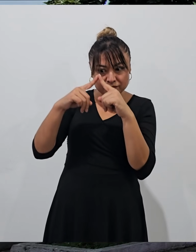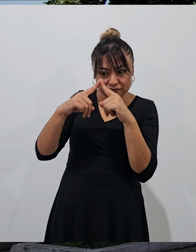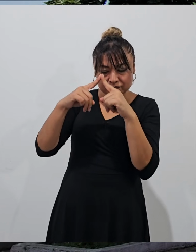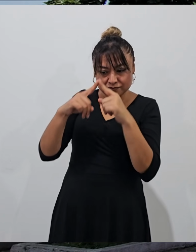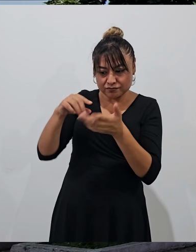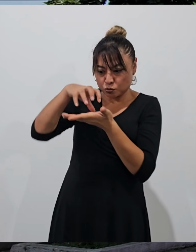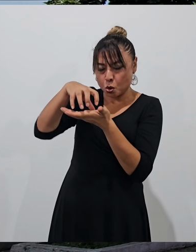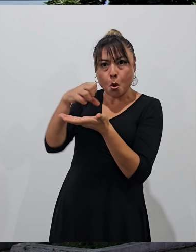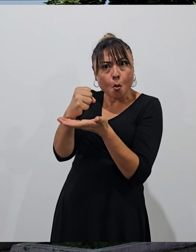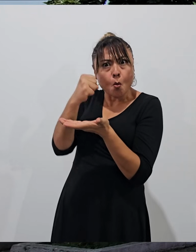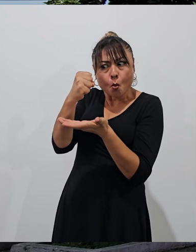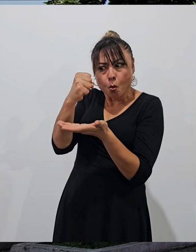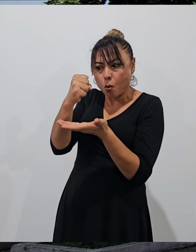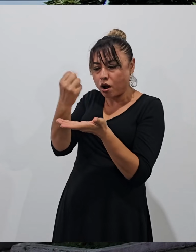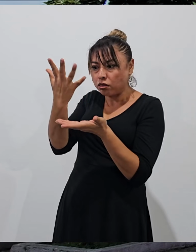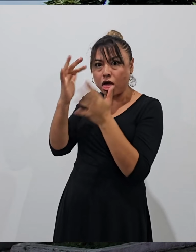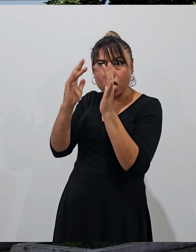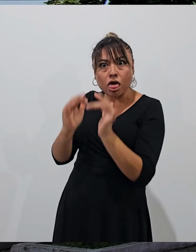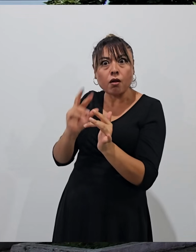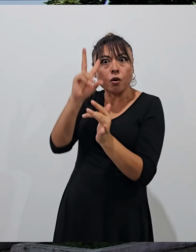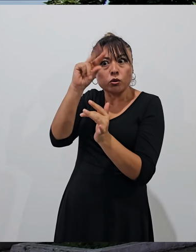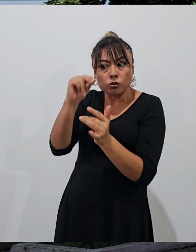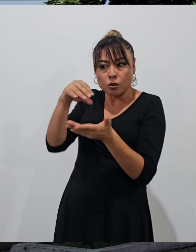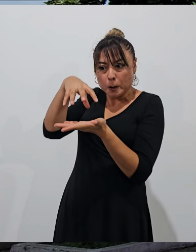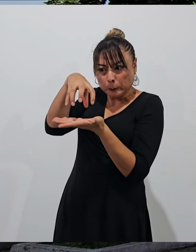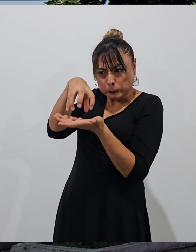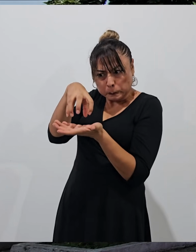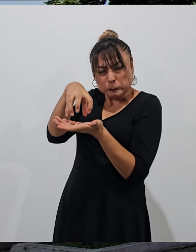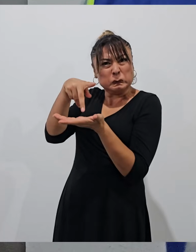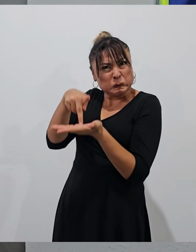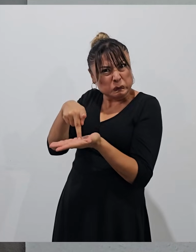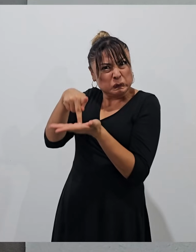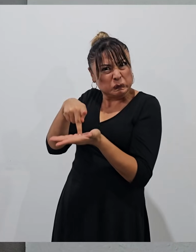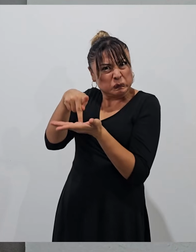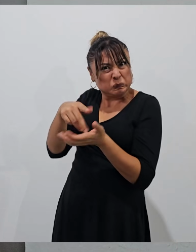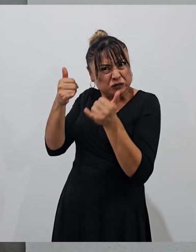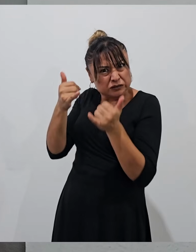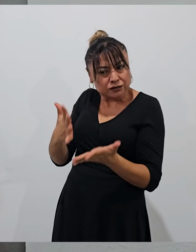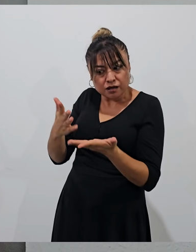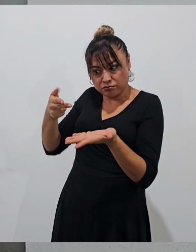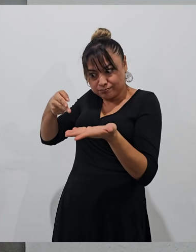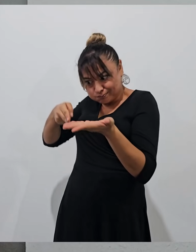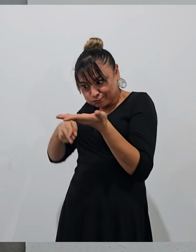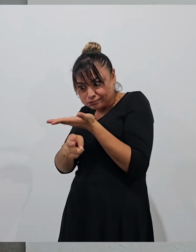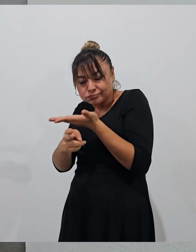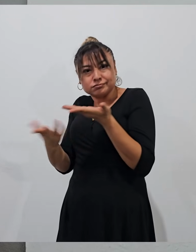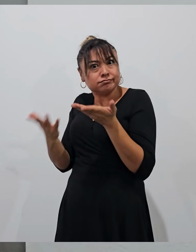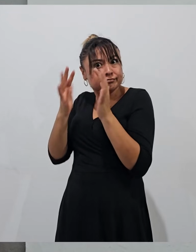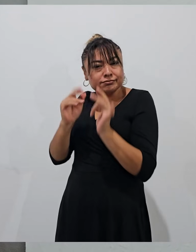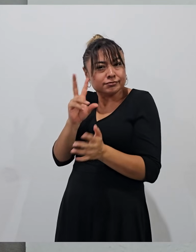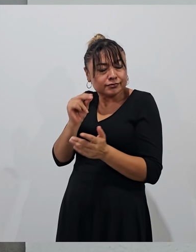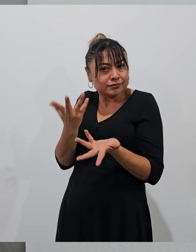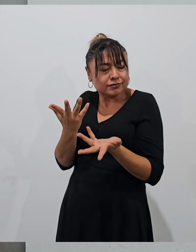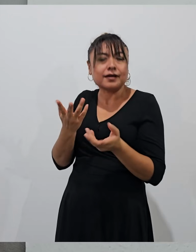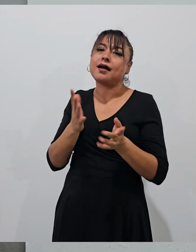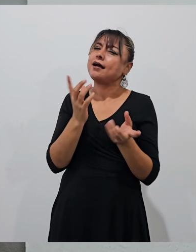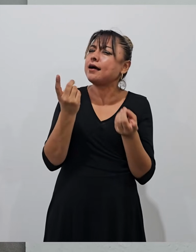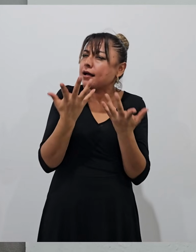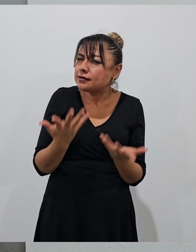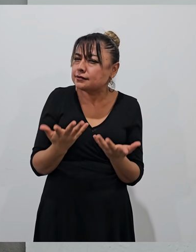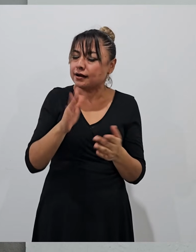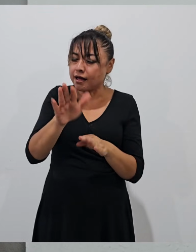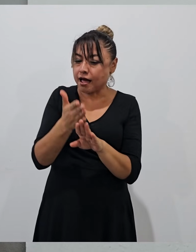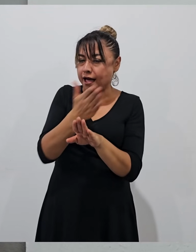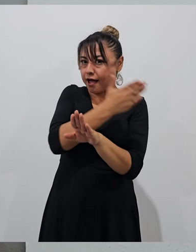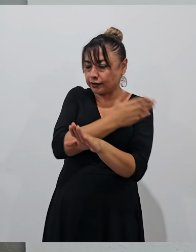derrumbara debido a la fuerza que ejercía este sobre el suelo para la excavación del túnel del tren ligero? Muy bien, lo primero que se hizo fueron una serie de sondeos geológicos.